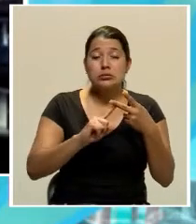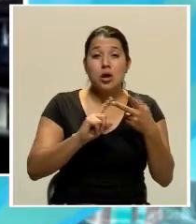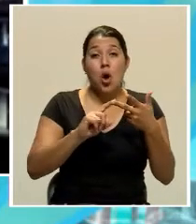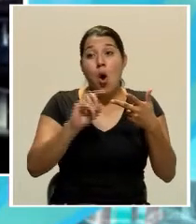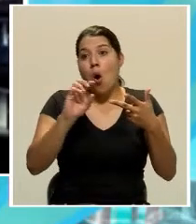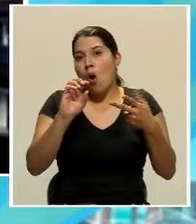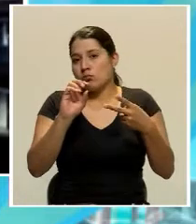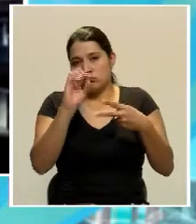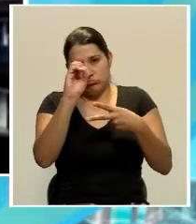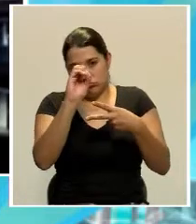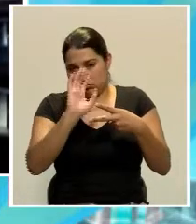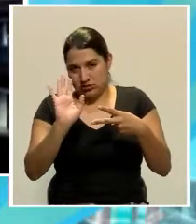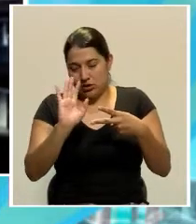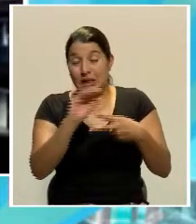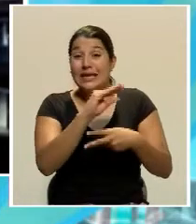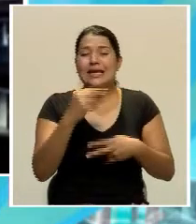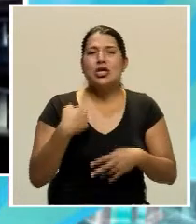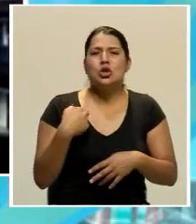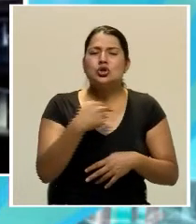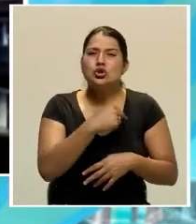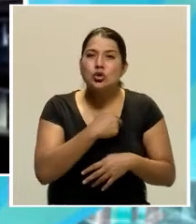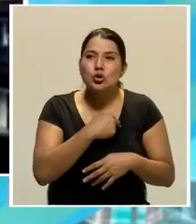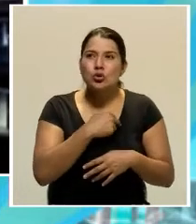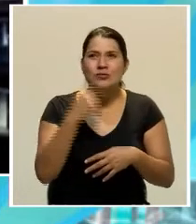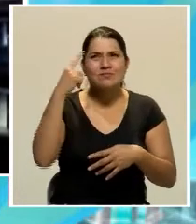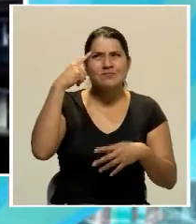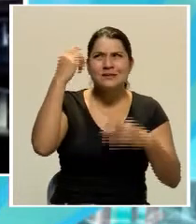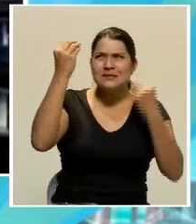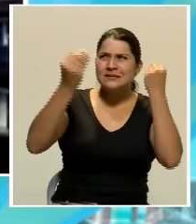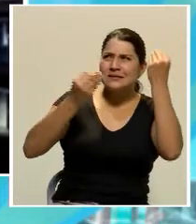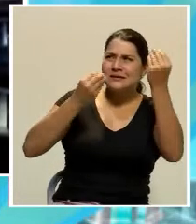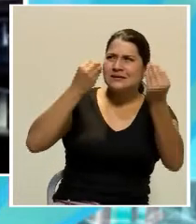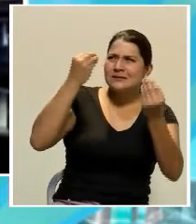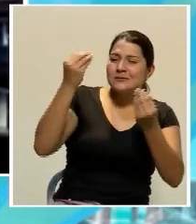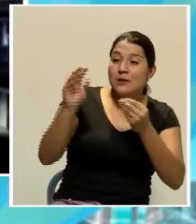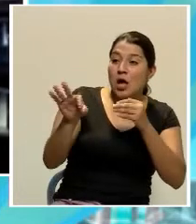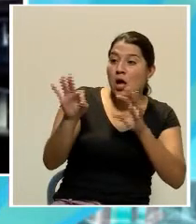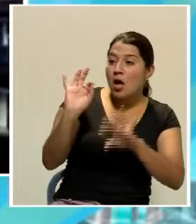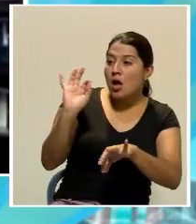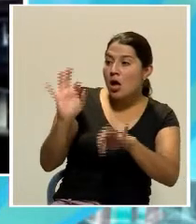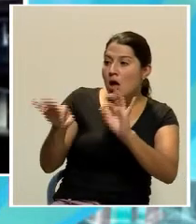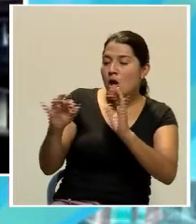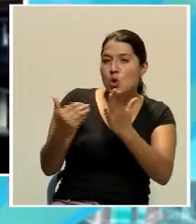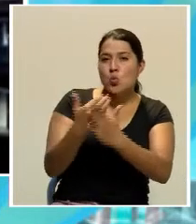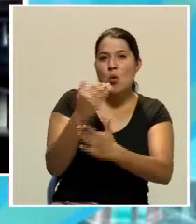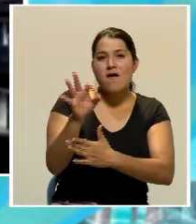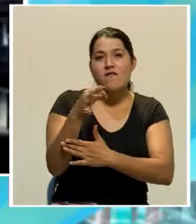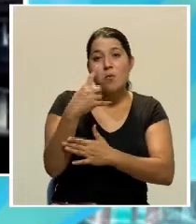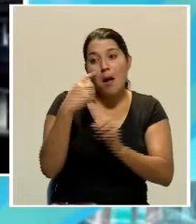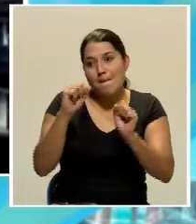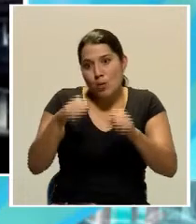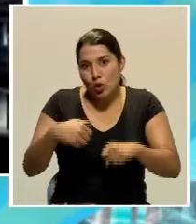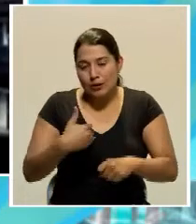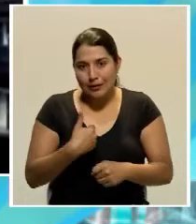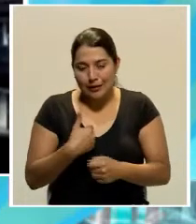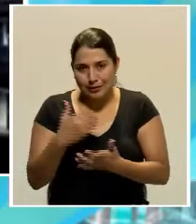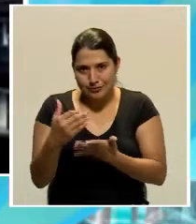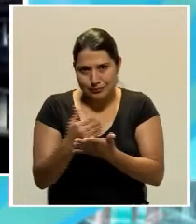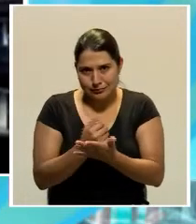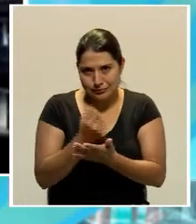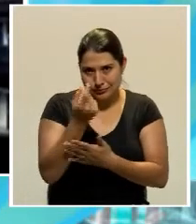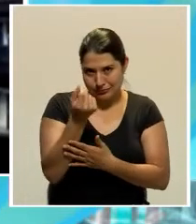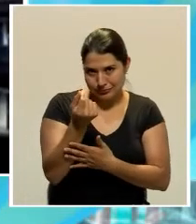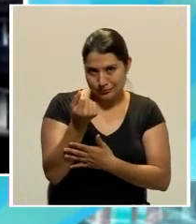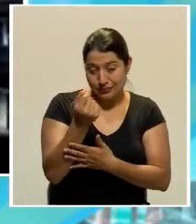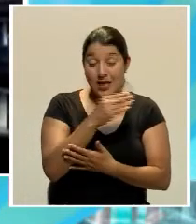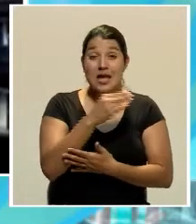del todo no, y encontrando nuevas formas para poder acceder a esos recursos.